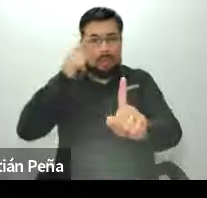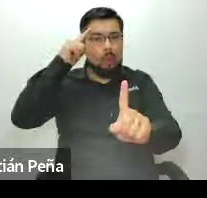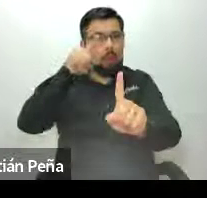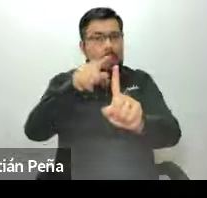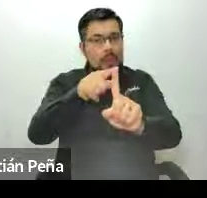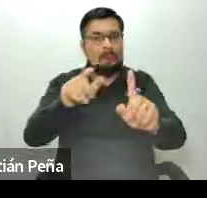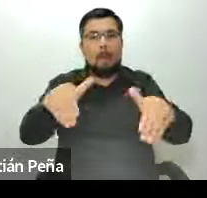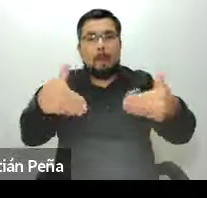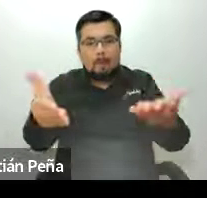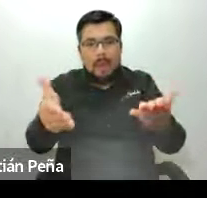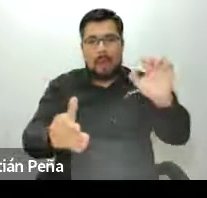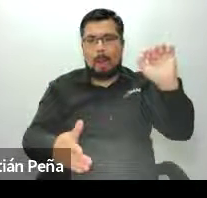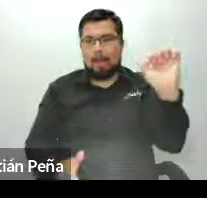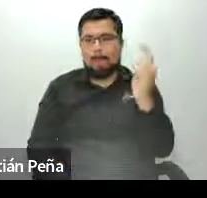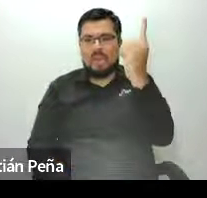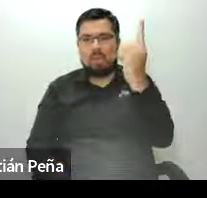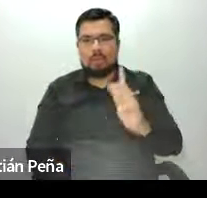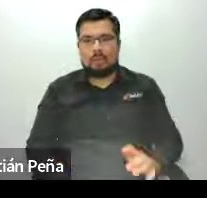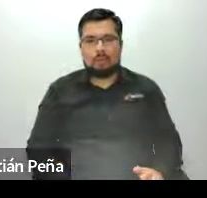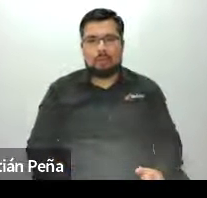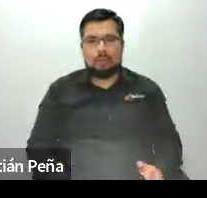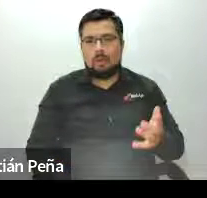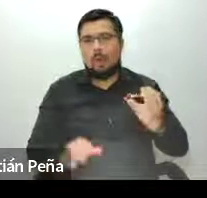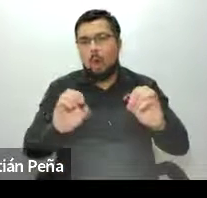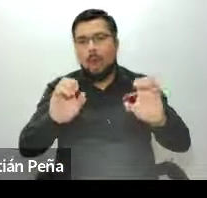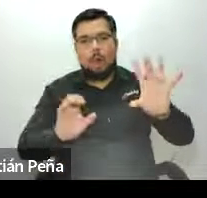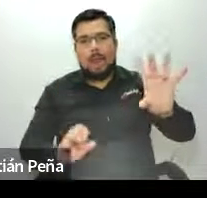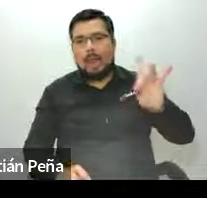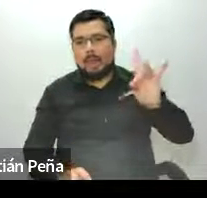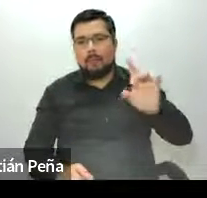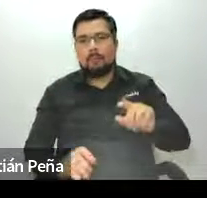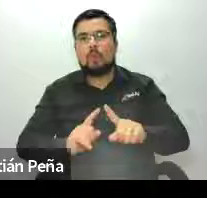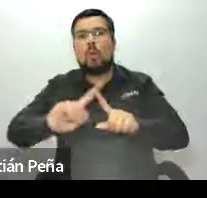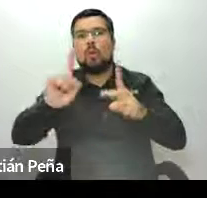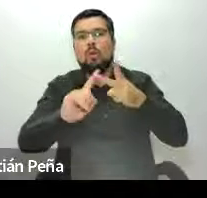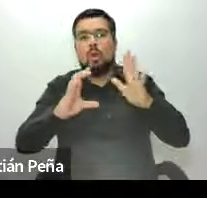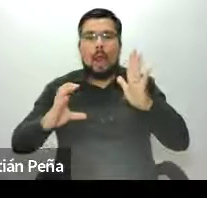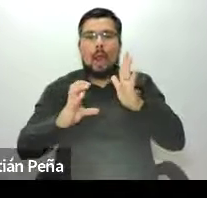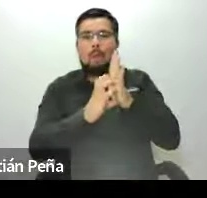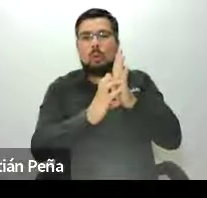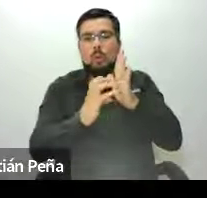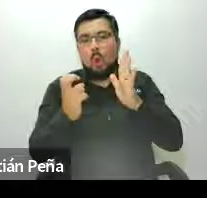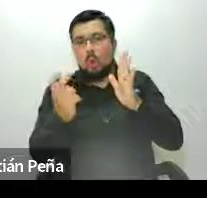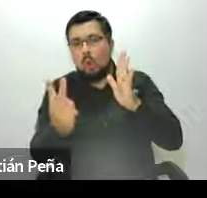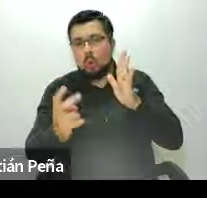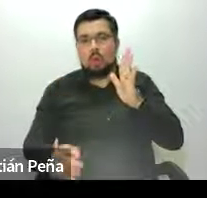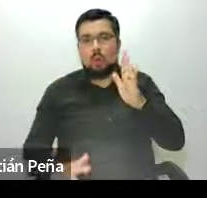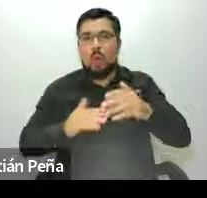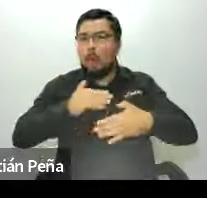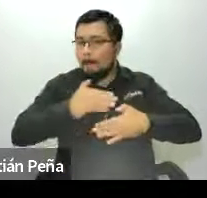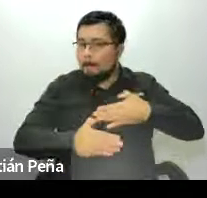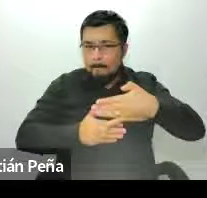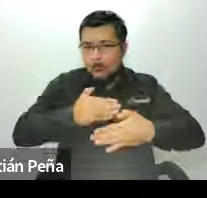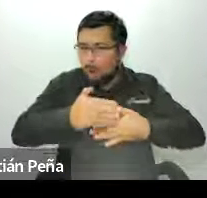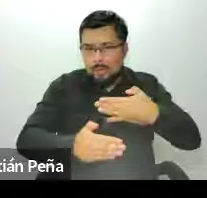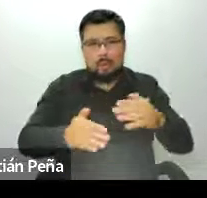para priorizar, ¿no? Para elegir. Hay otro capítulo que habla de las progresiones mismas, ¿no? Las mismas progresiones, que es lo que les mostró